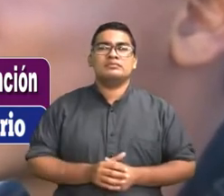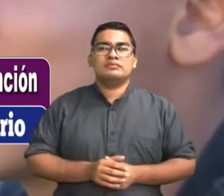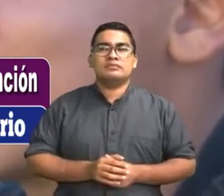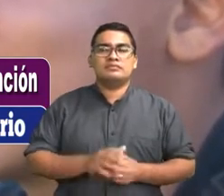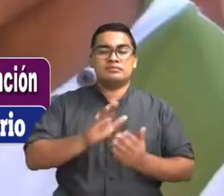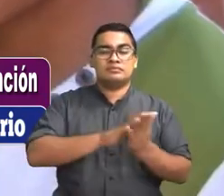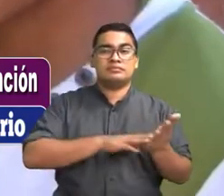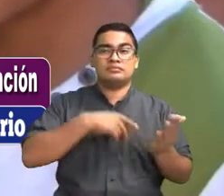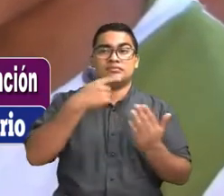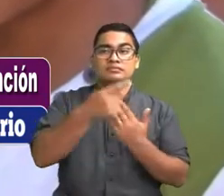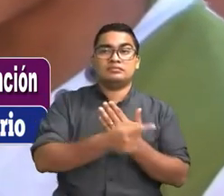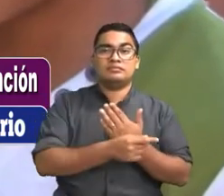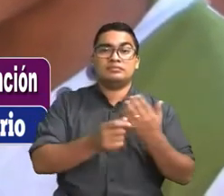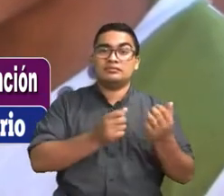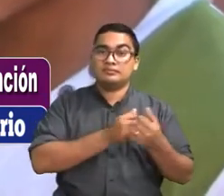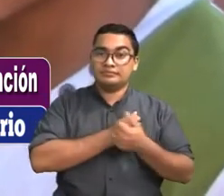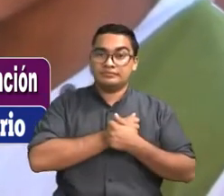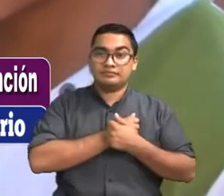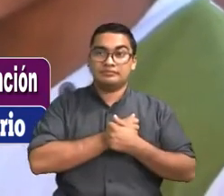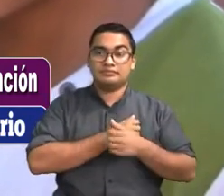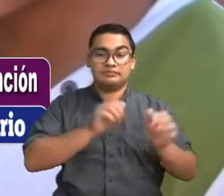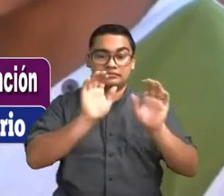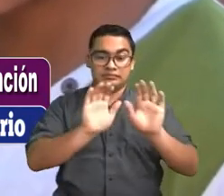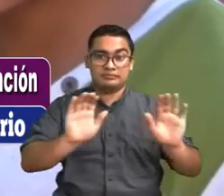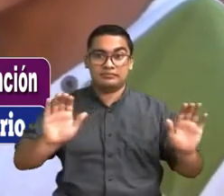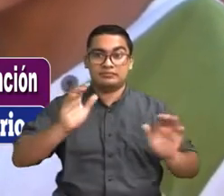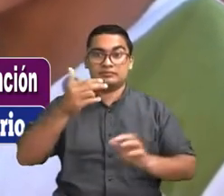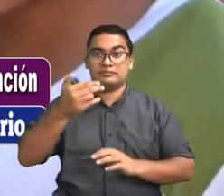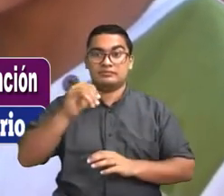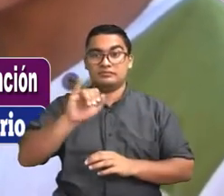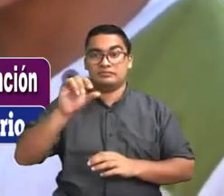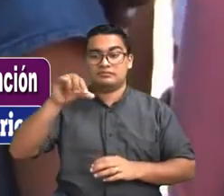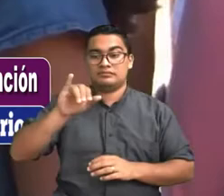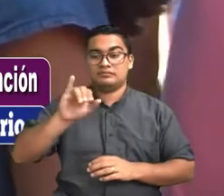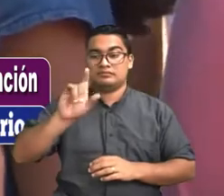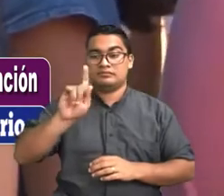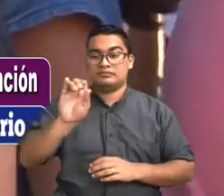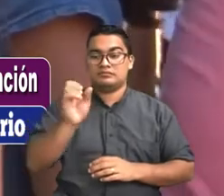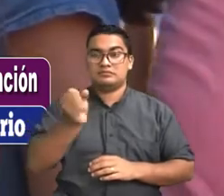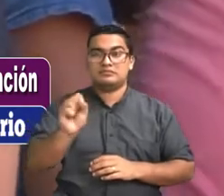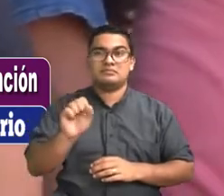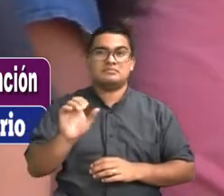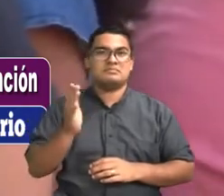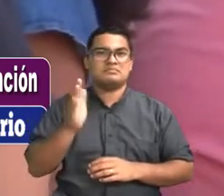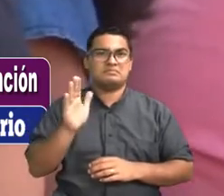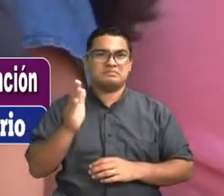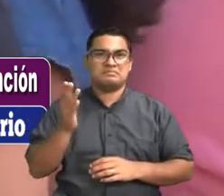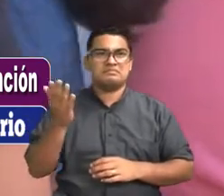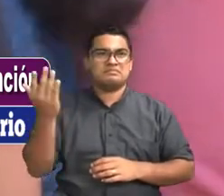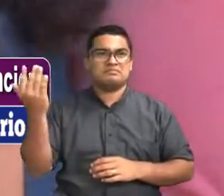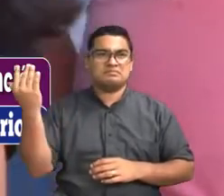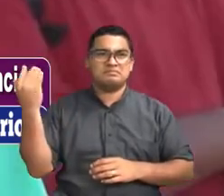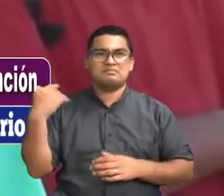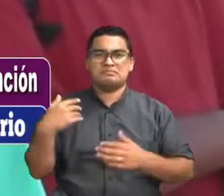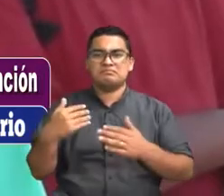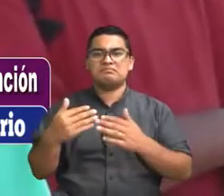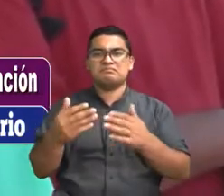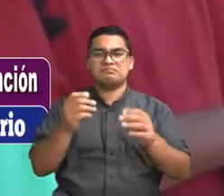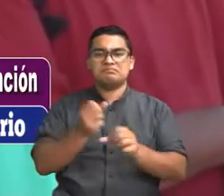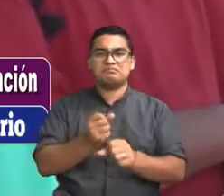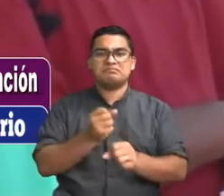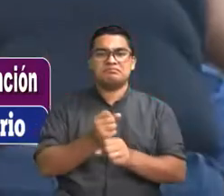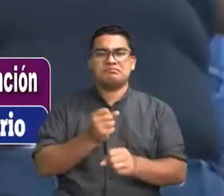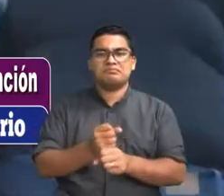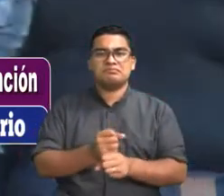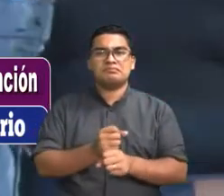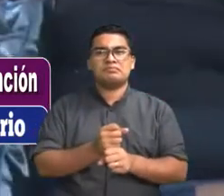el programa Amor para los más chiquitos y chiquitas es un programa que ya tiene un buen rato de venirse trabajando